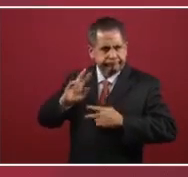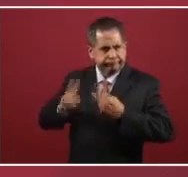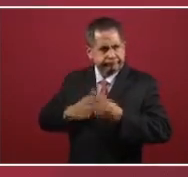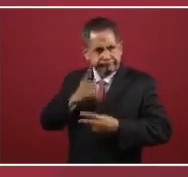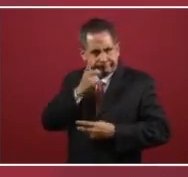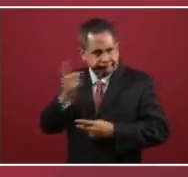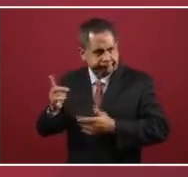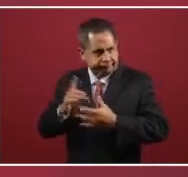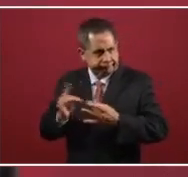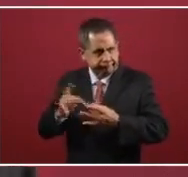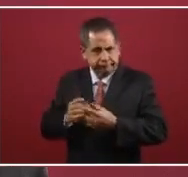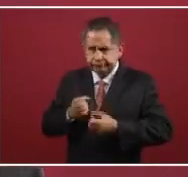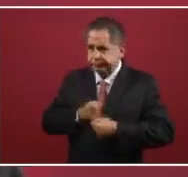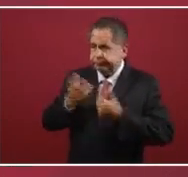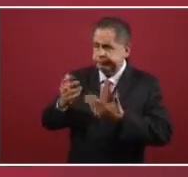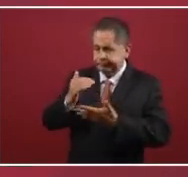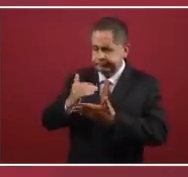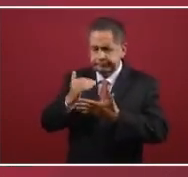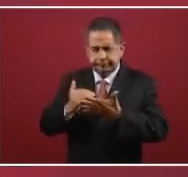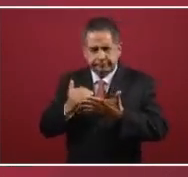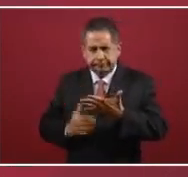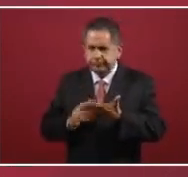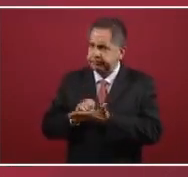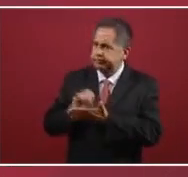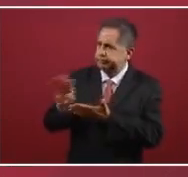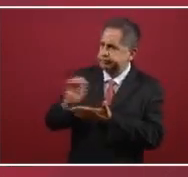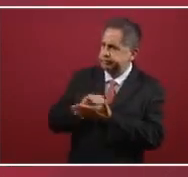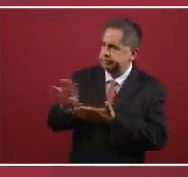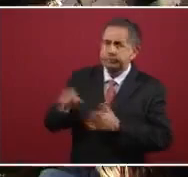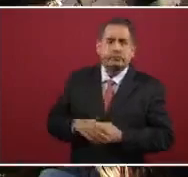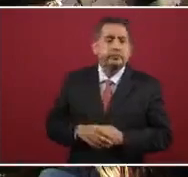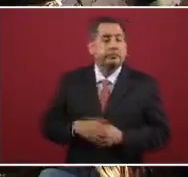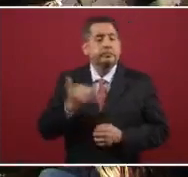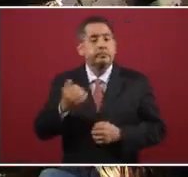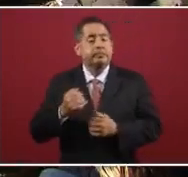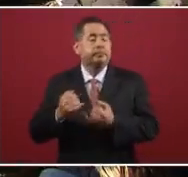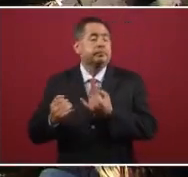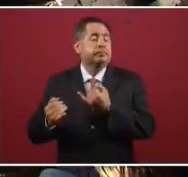y solo se realicen sorteos